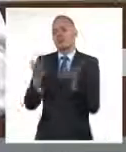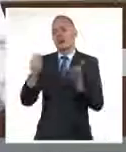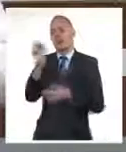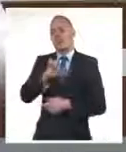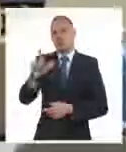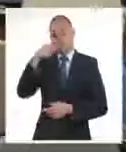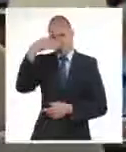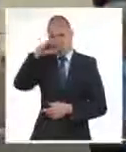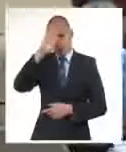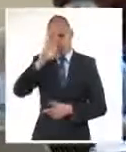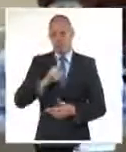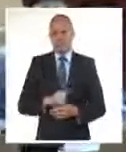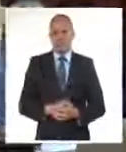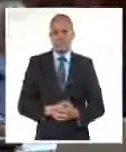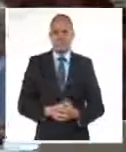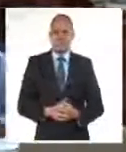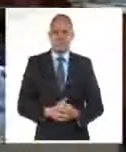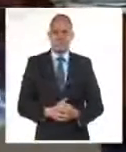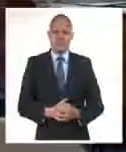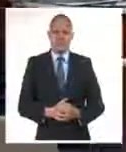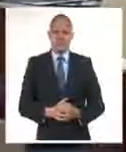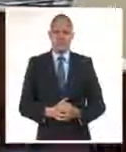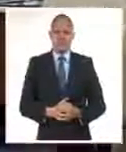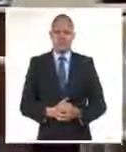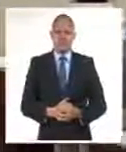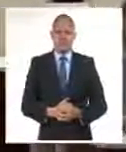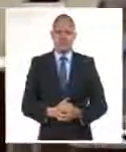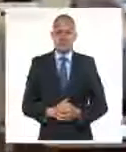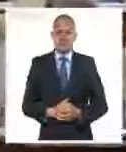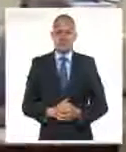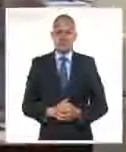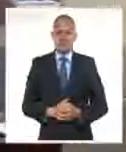del país. Wilmer Rodríguez Fernández, Sistema Informativo de la Televisión Cubana.